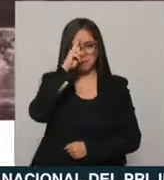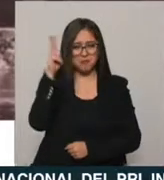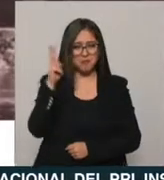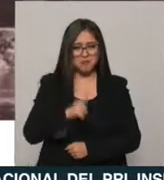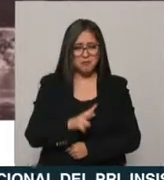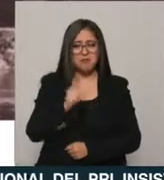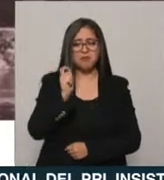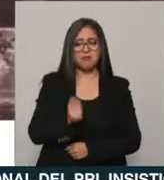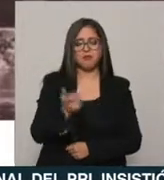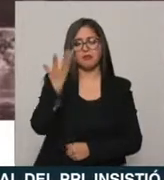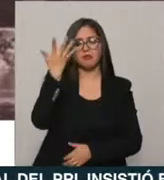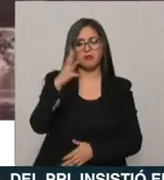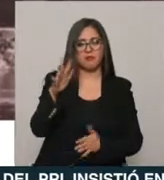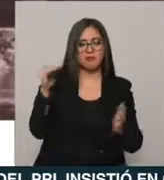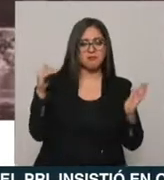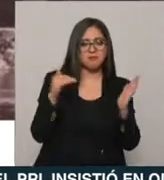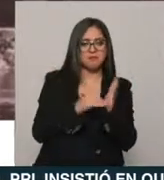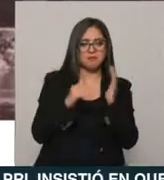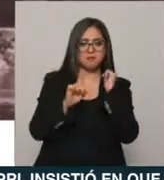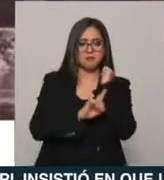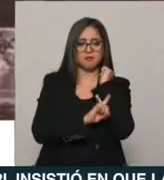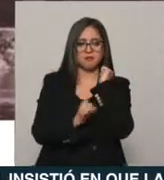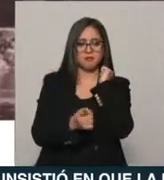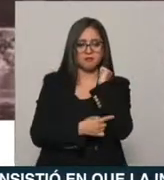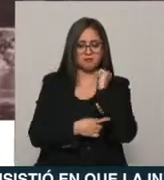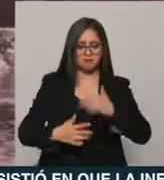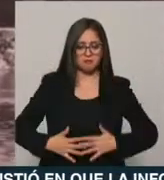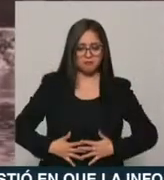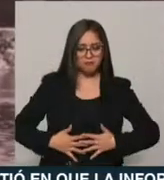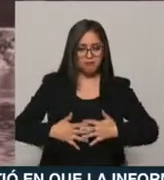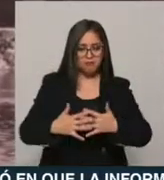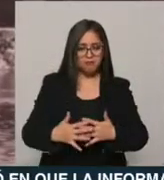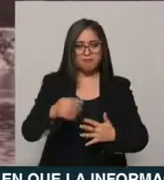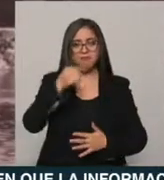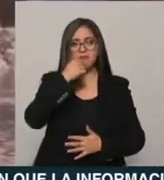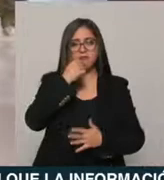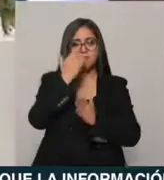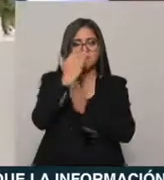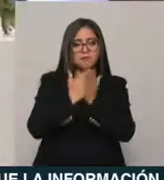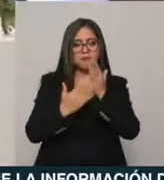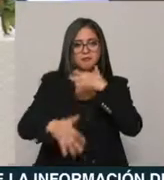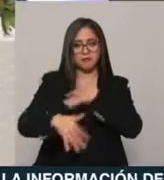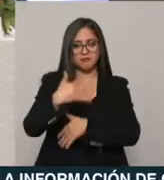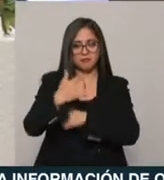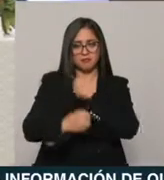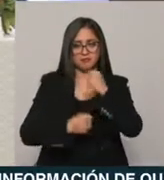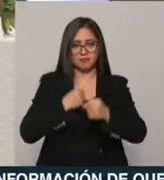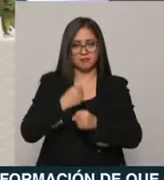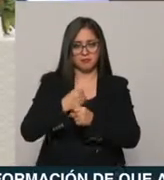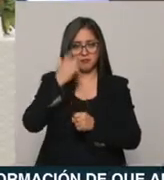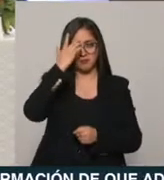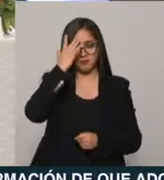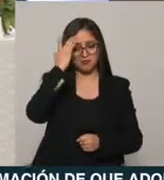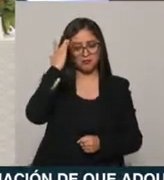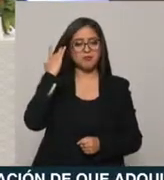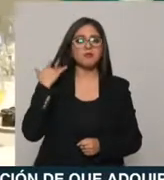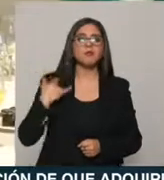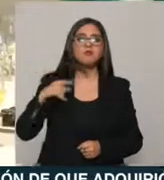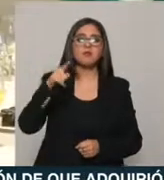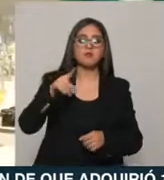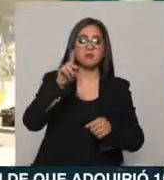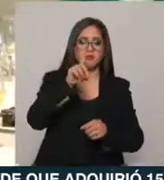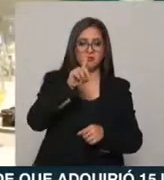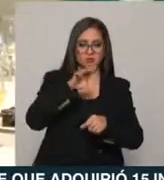de 10,000 embarazos en niñas menores de 15 años. Por lo que la doctora Rafaela